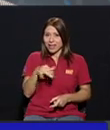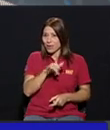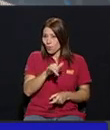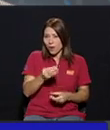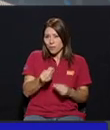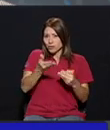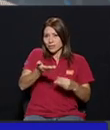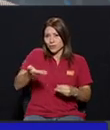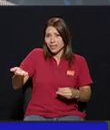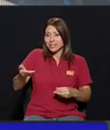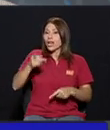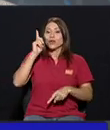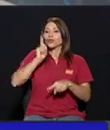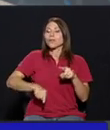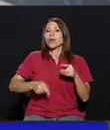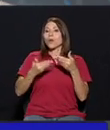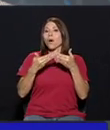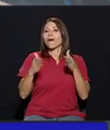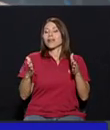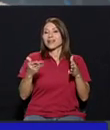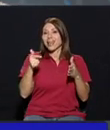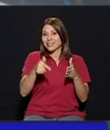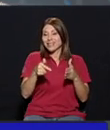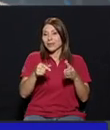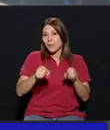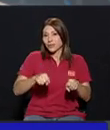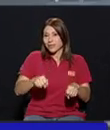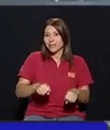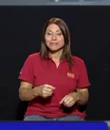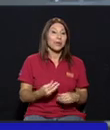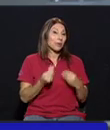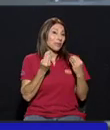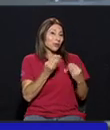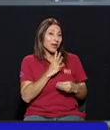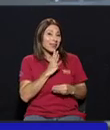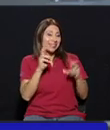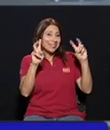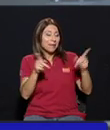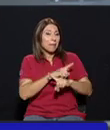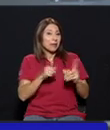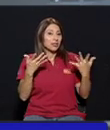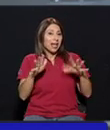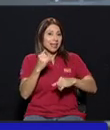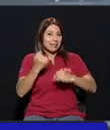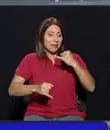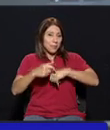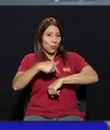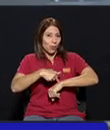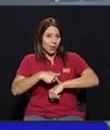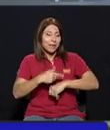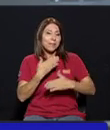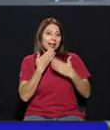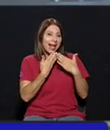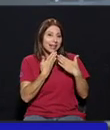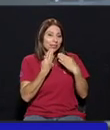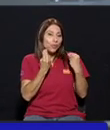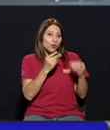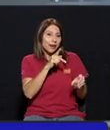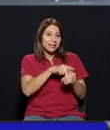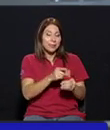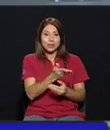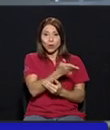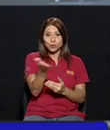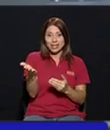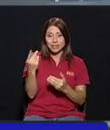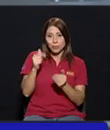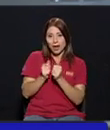en tantas cosas, no puede dejar una puerta abierta. Bueno, mucho que tenemos que hablar en este tema, pero se nos acabó el tiempo. Les agradezco mucho su